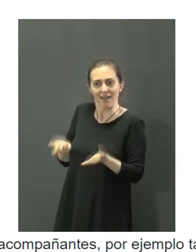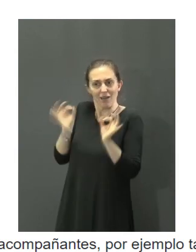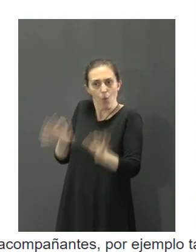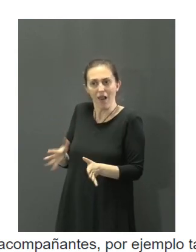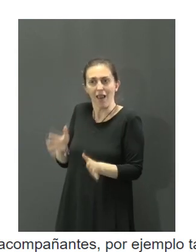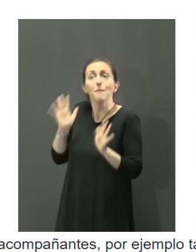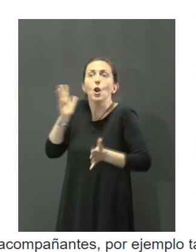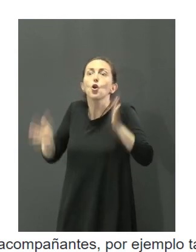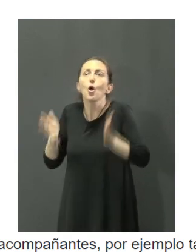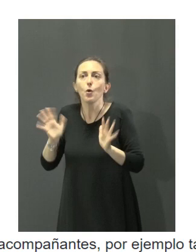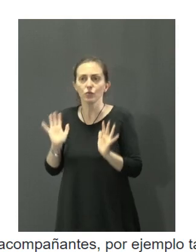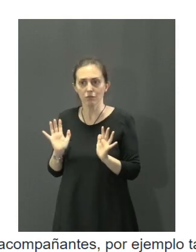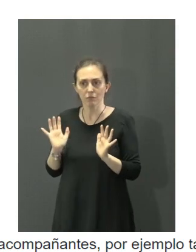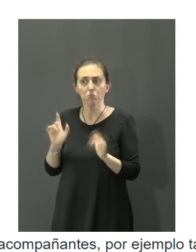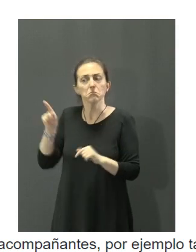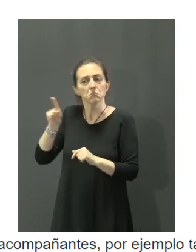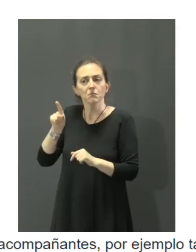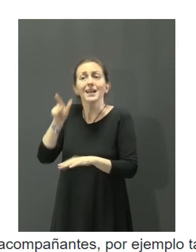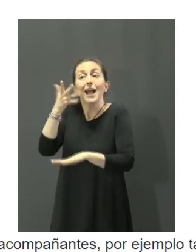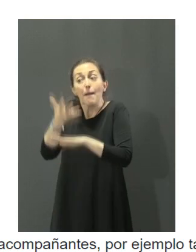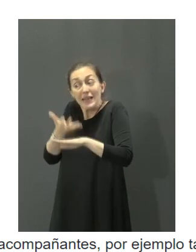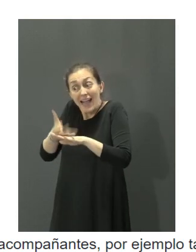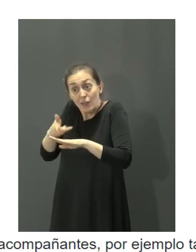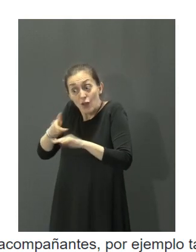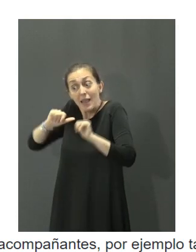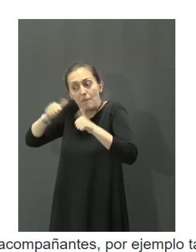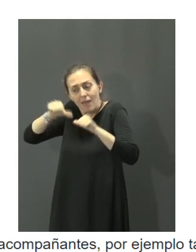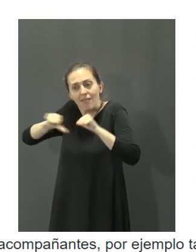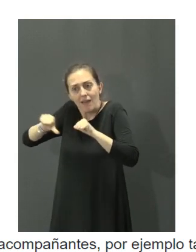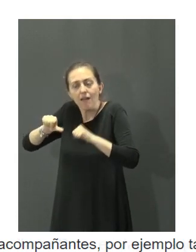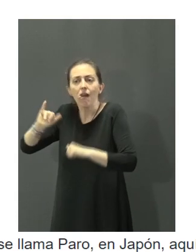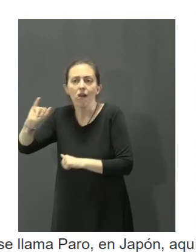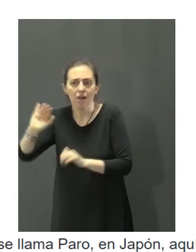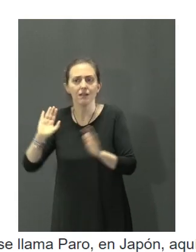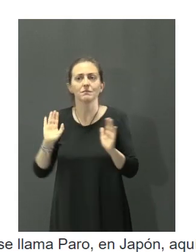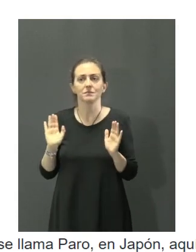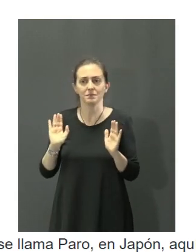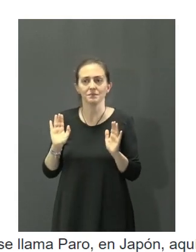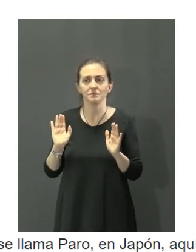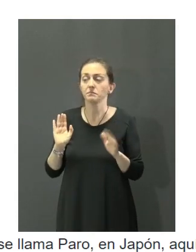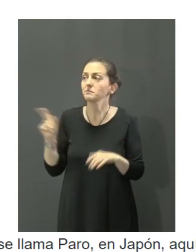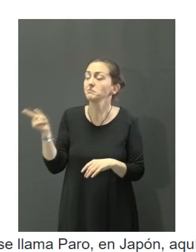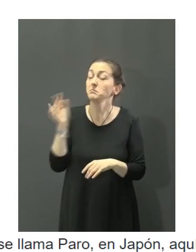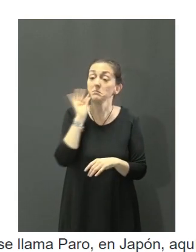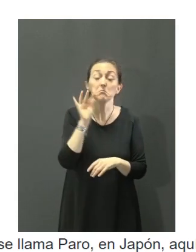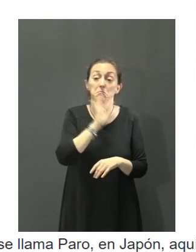¿no? Y bueno, pues ese tipo de aplicaciones son las que empieza a haber a este respecto. No.